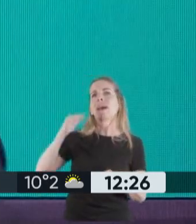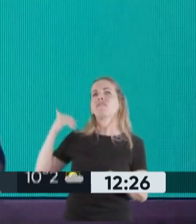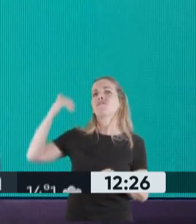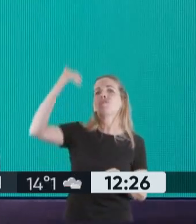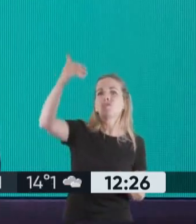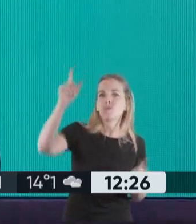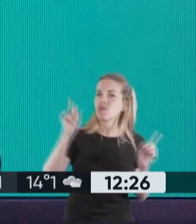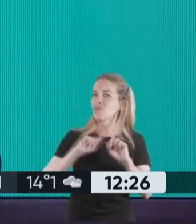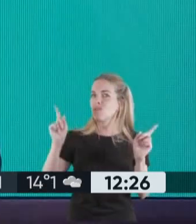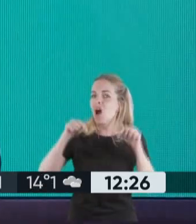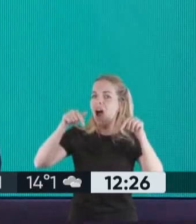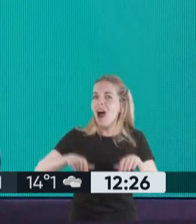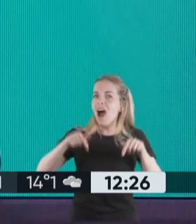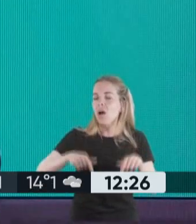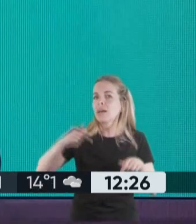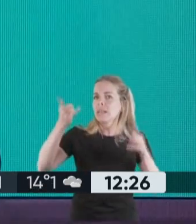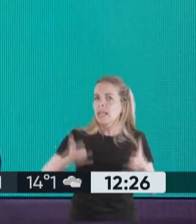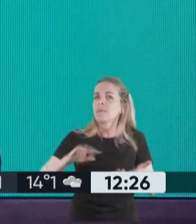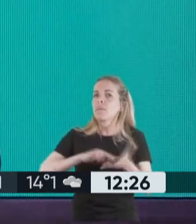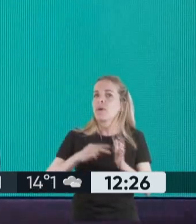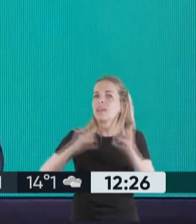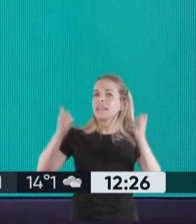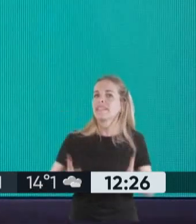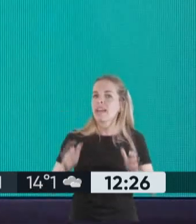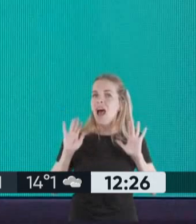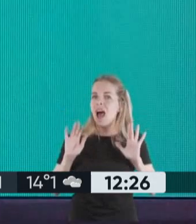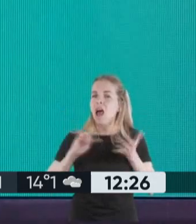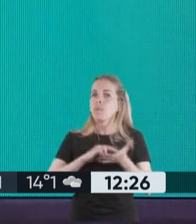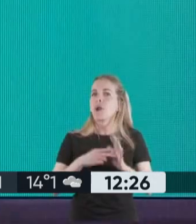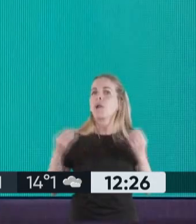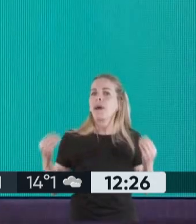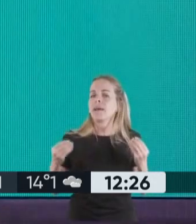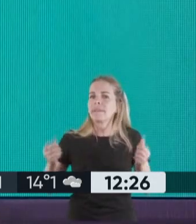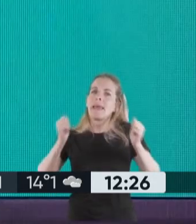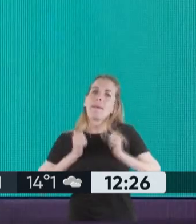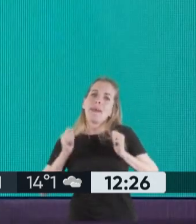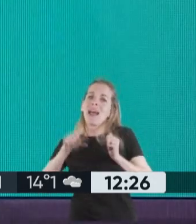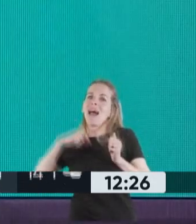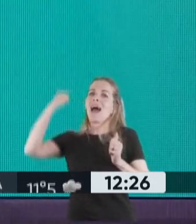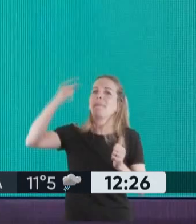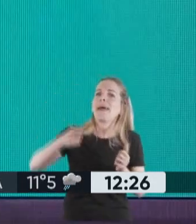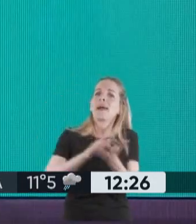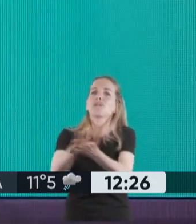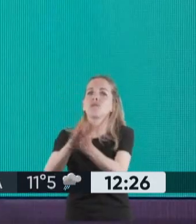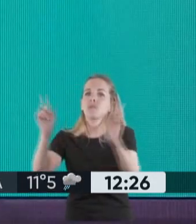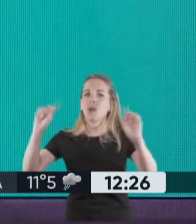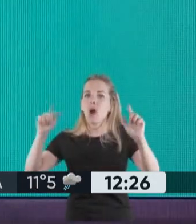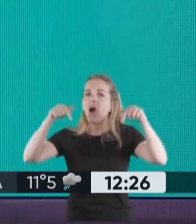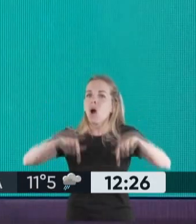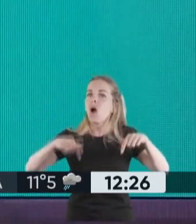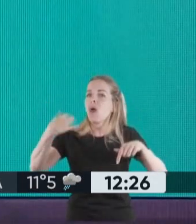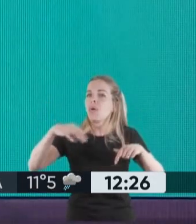el problema ya existe. El problema no puede esperar al mañana, el problema es